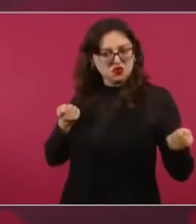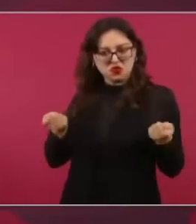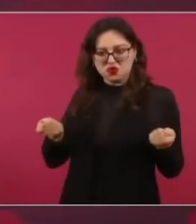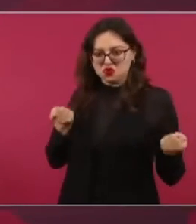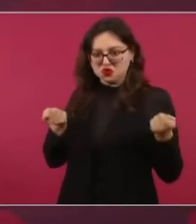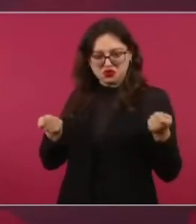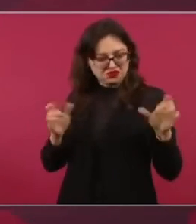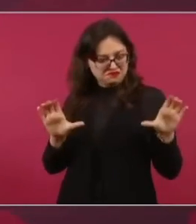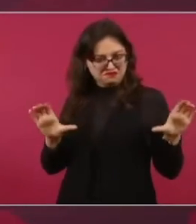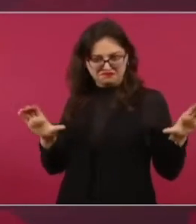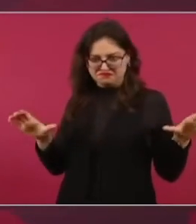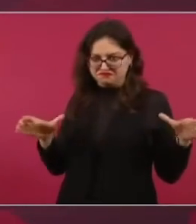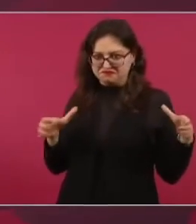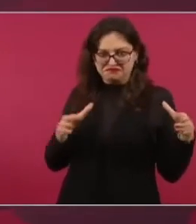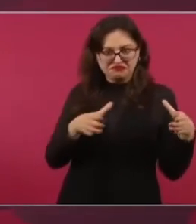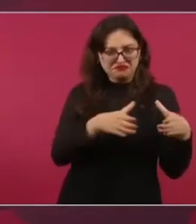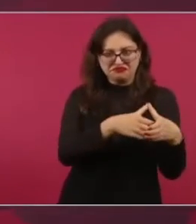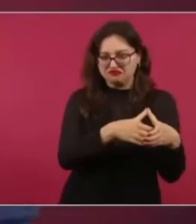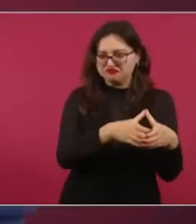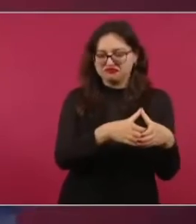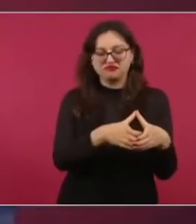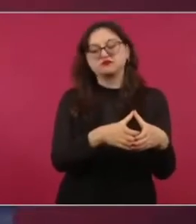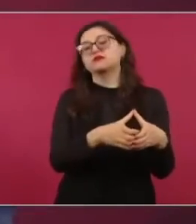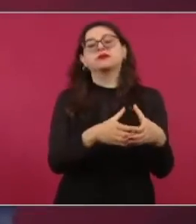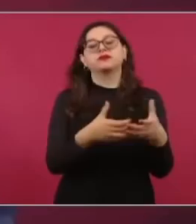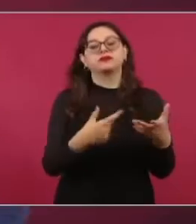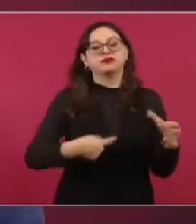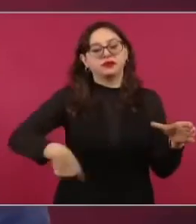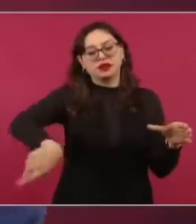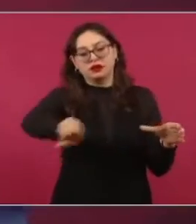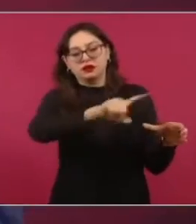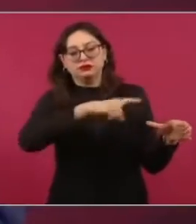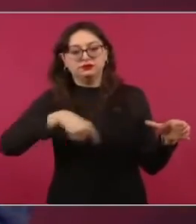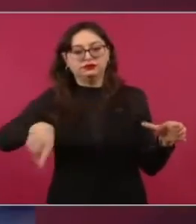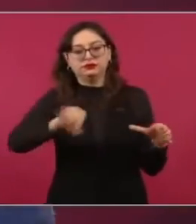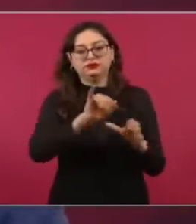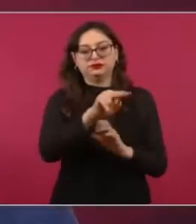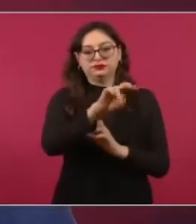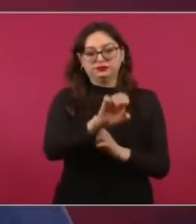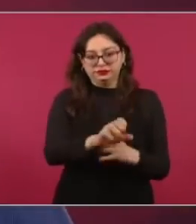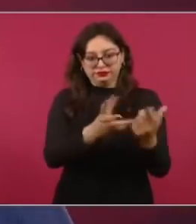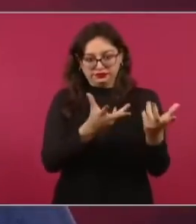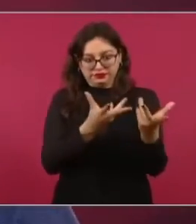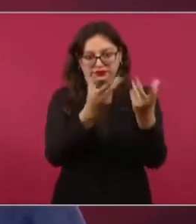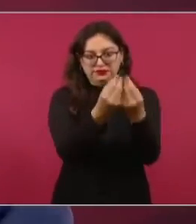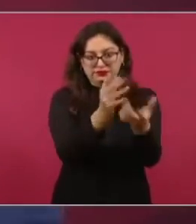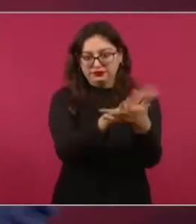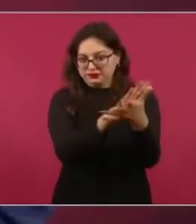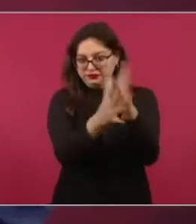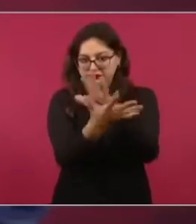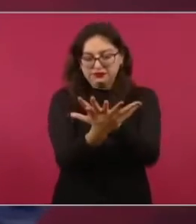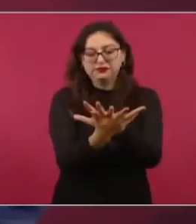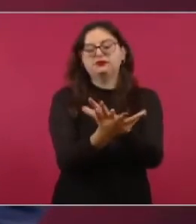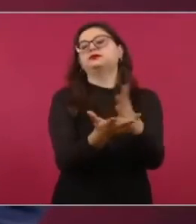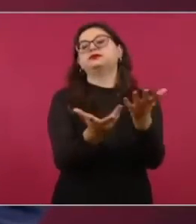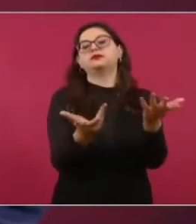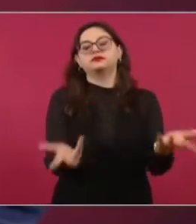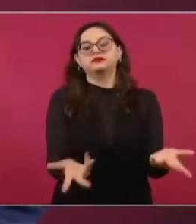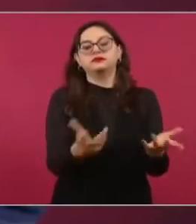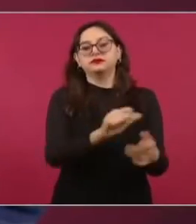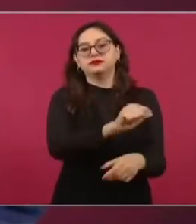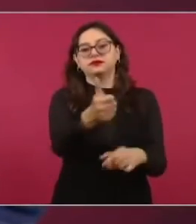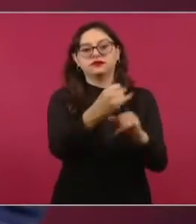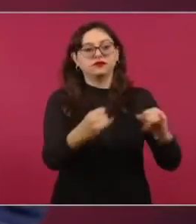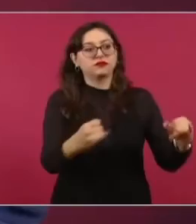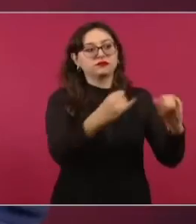divina, una burocracia dorada del INE y de otros